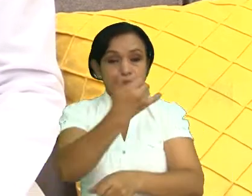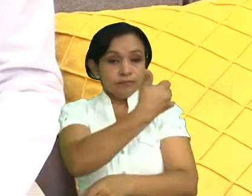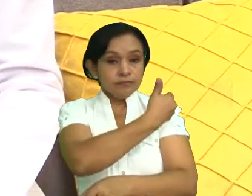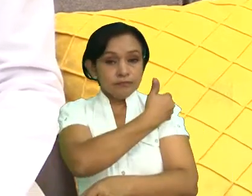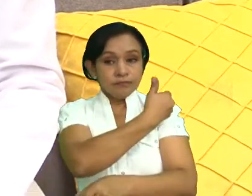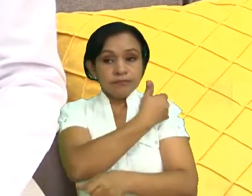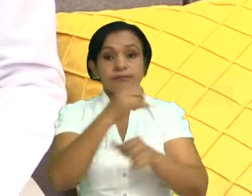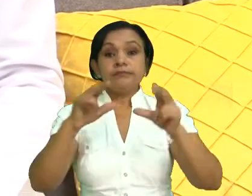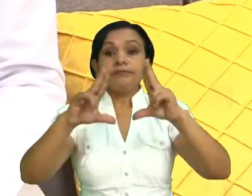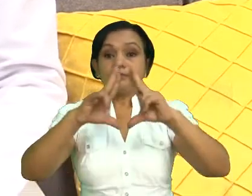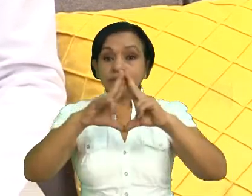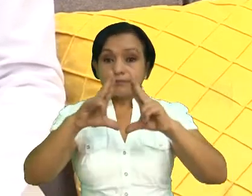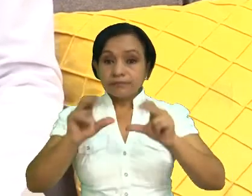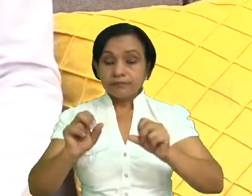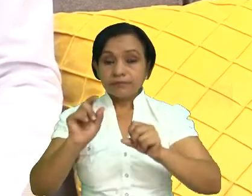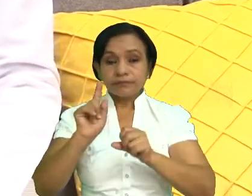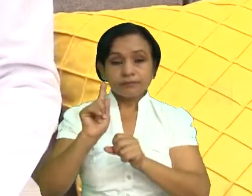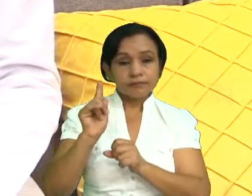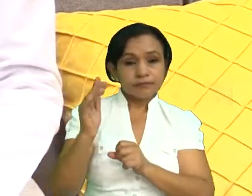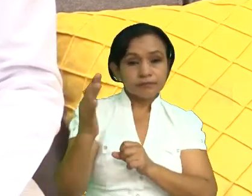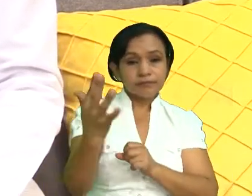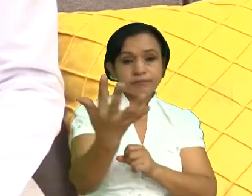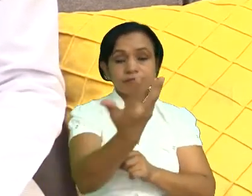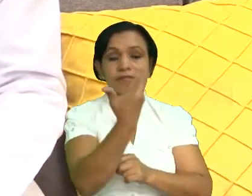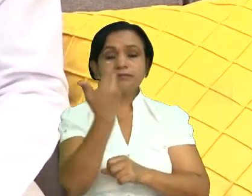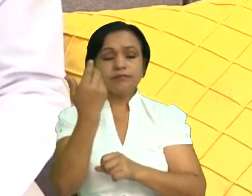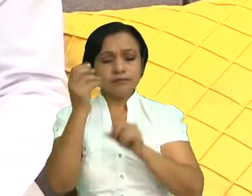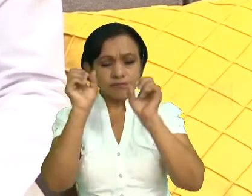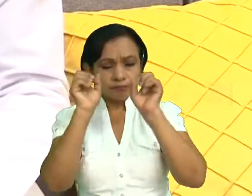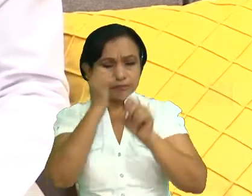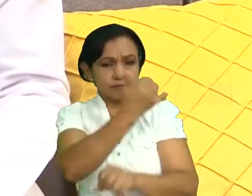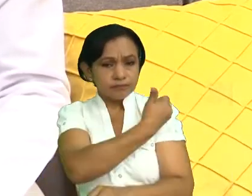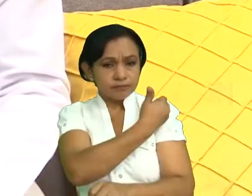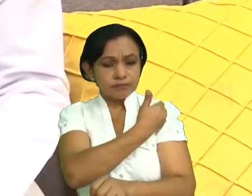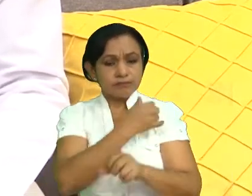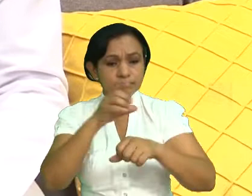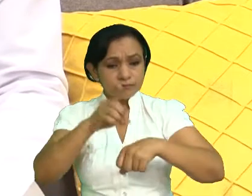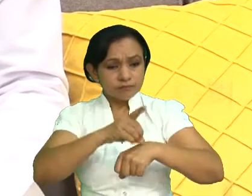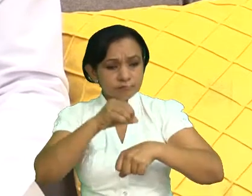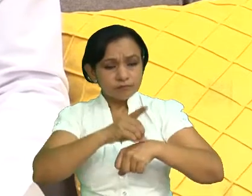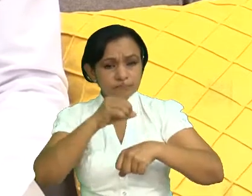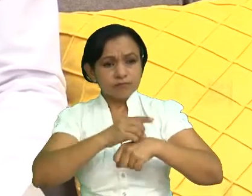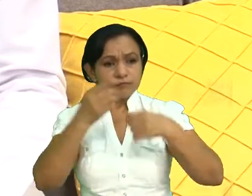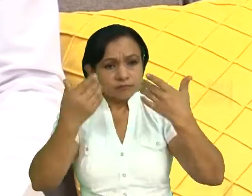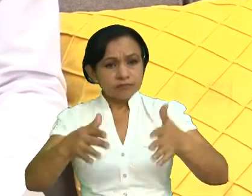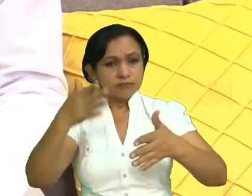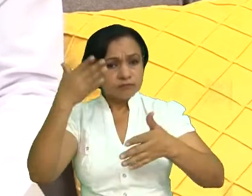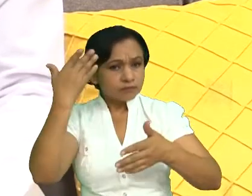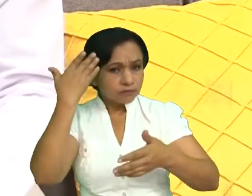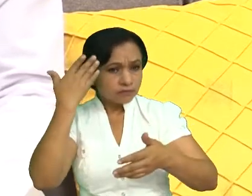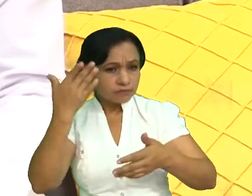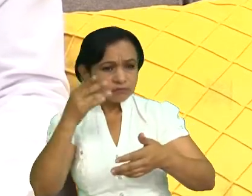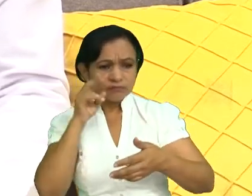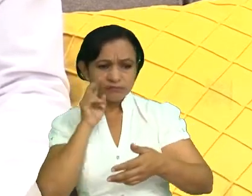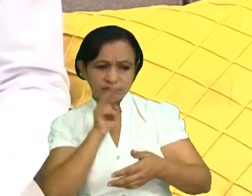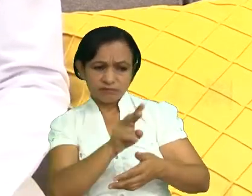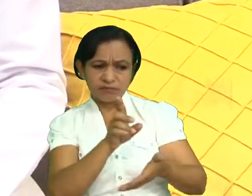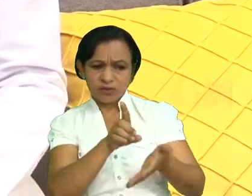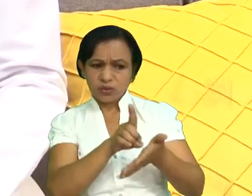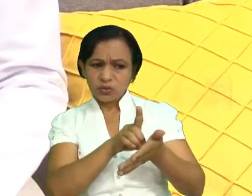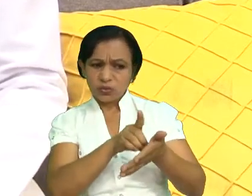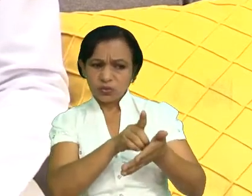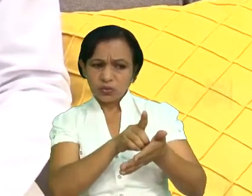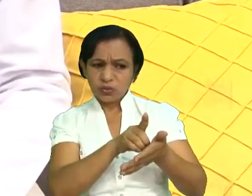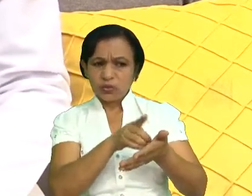de Nicaragua, todos los hospitales están capacitados, el personal, para identificar un caso sospechoso de coronavirus y